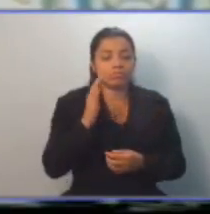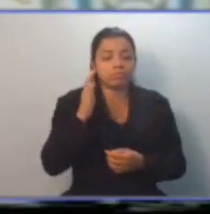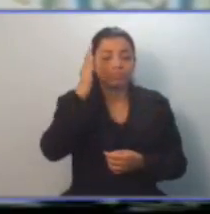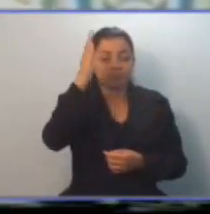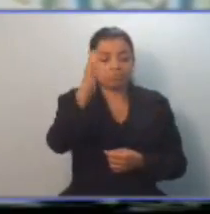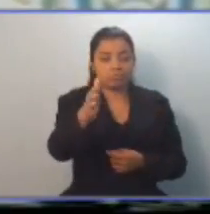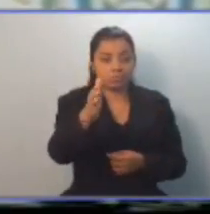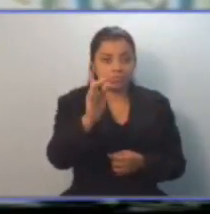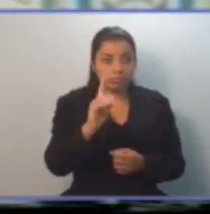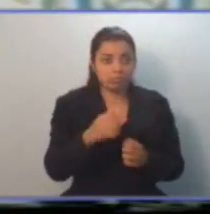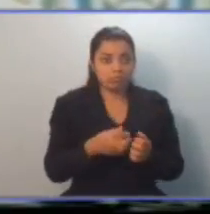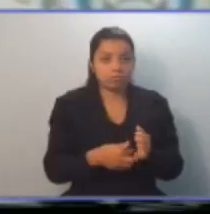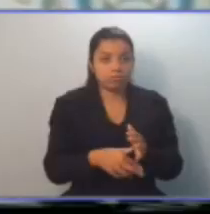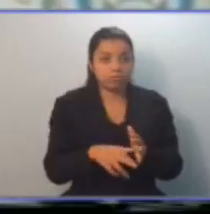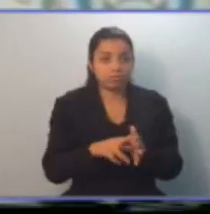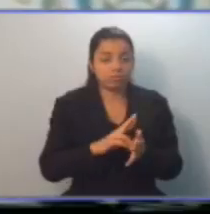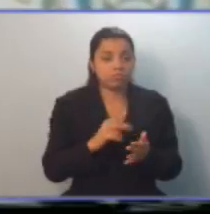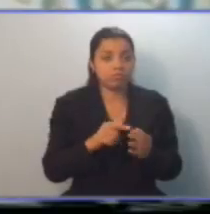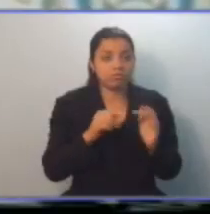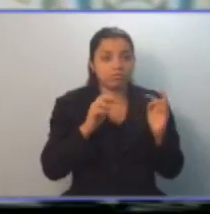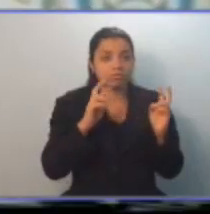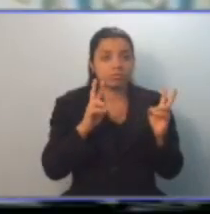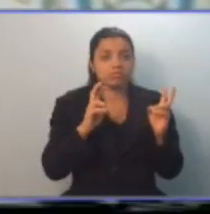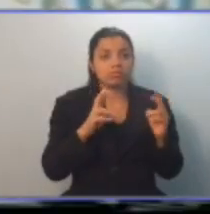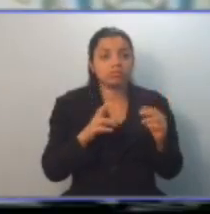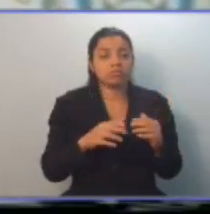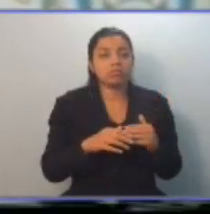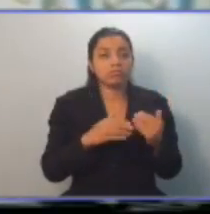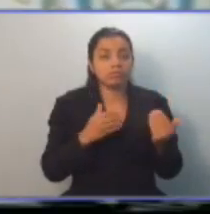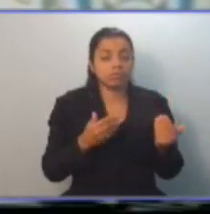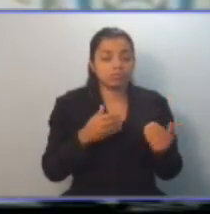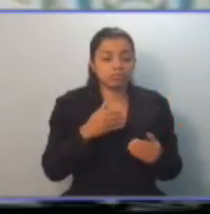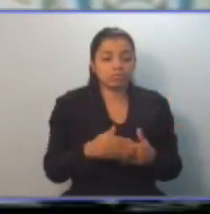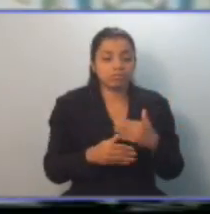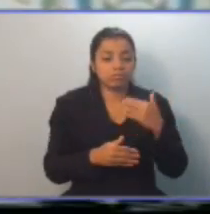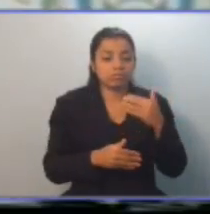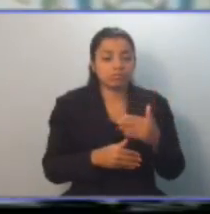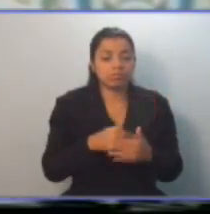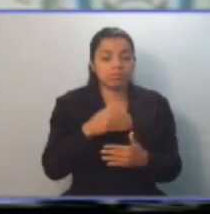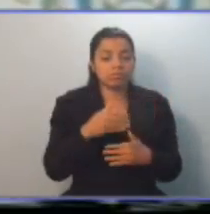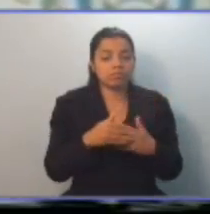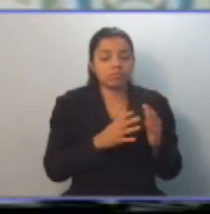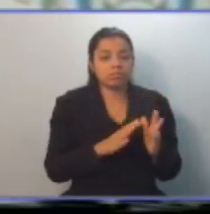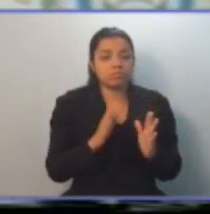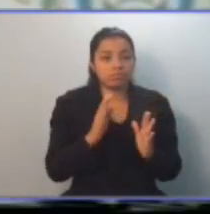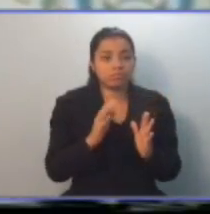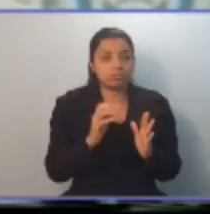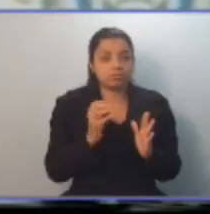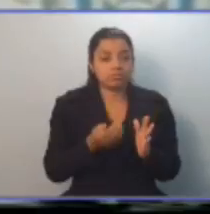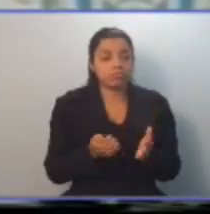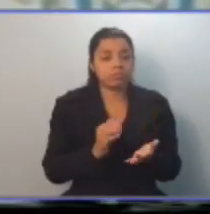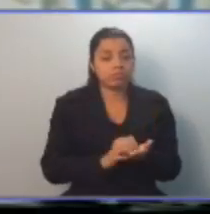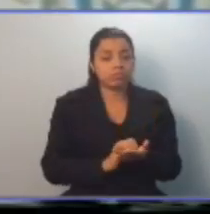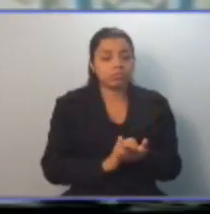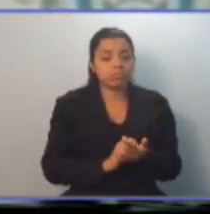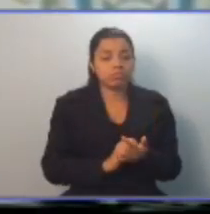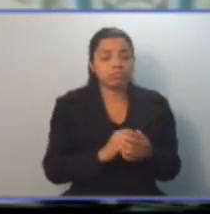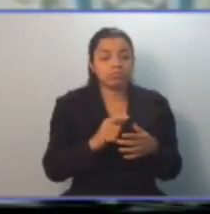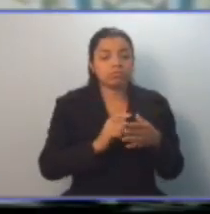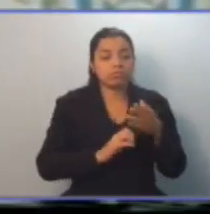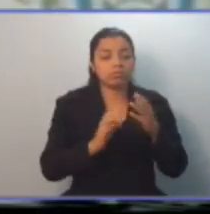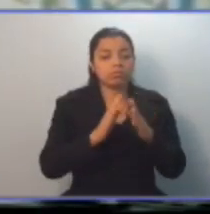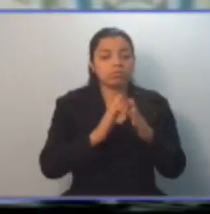efectos y retroactivos hacia atrás, como es el caso de unas nulidades procesales, ¿verdad? Que tiene que repetirse todo lo actual y volverse a hacer. La inconstitucionalidad,